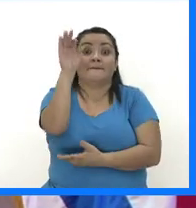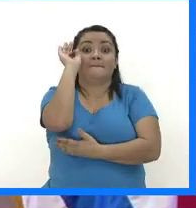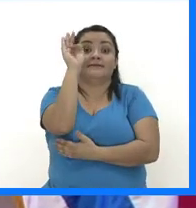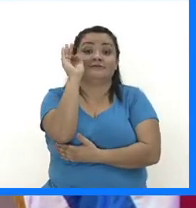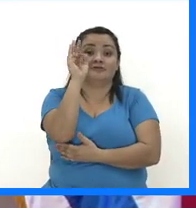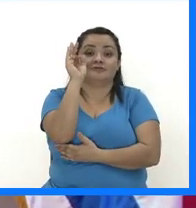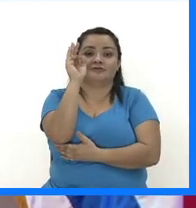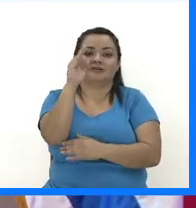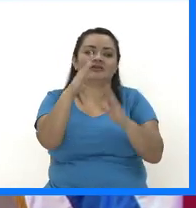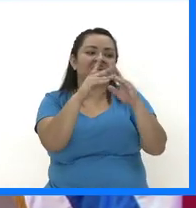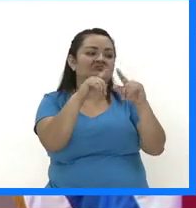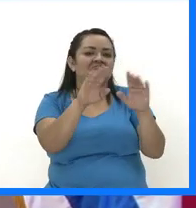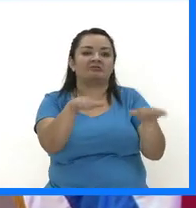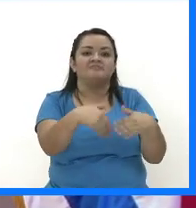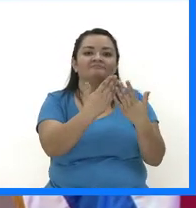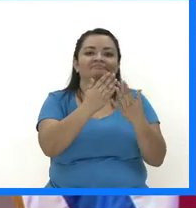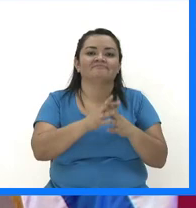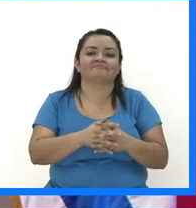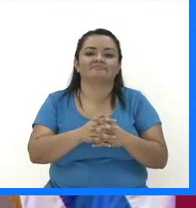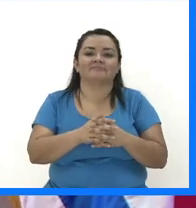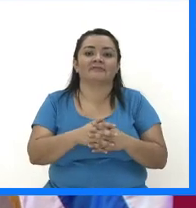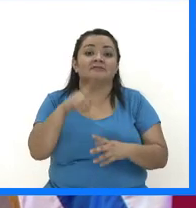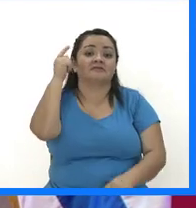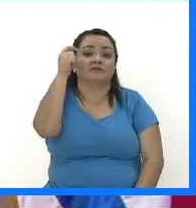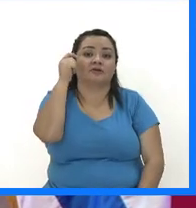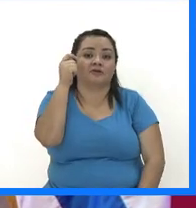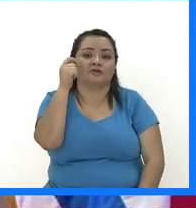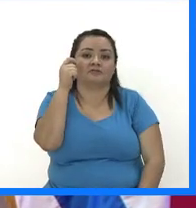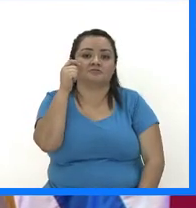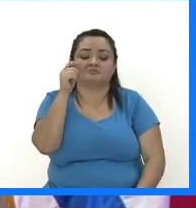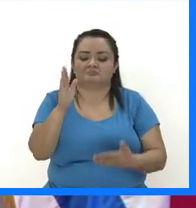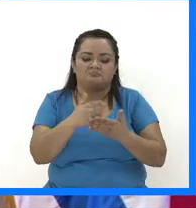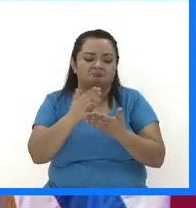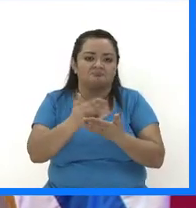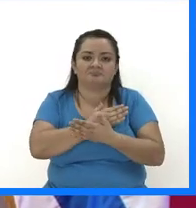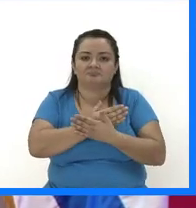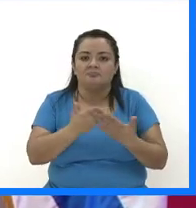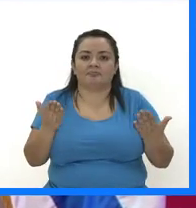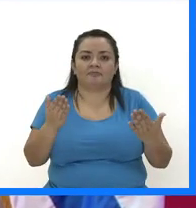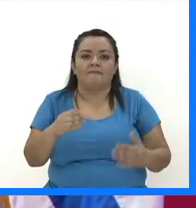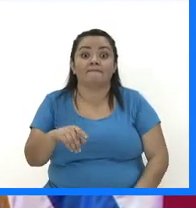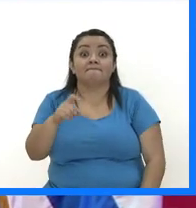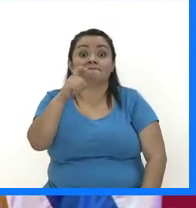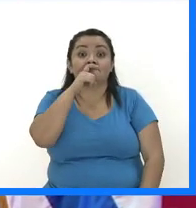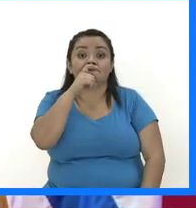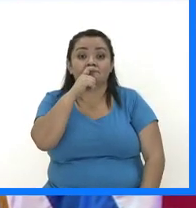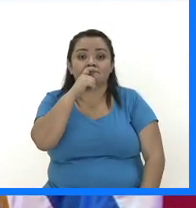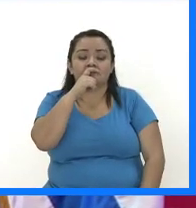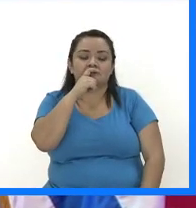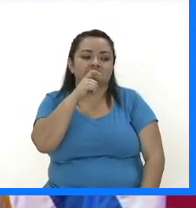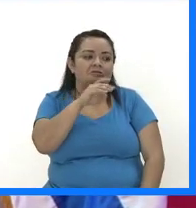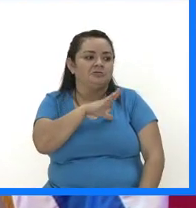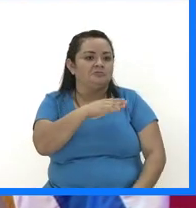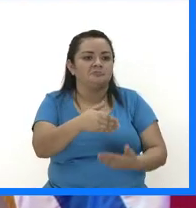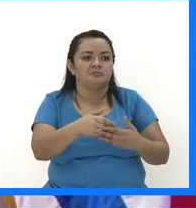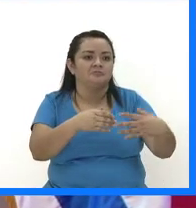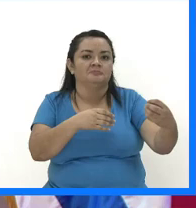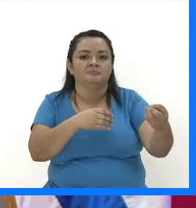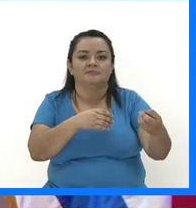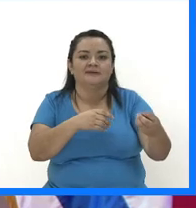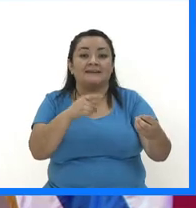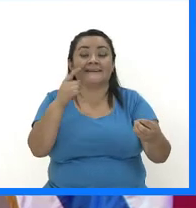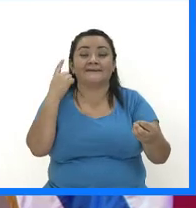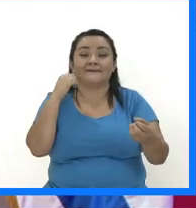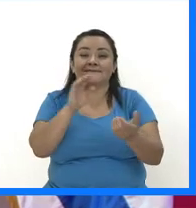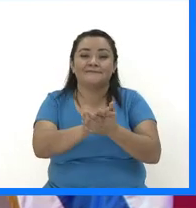y no tienen iglesia son teólogos y no escriben libros son padres y no tienen a sus hijos son